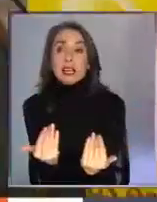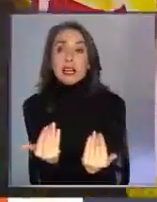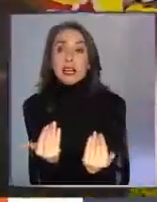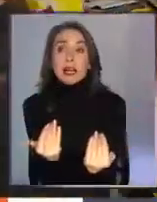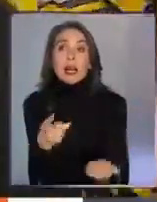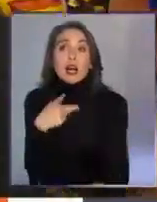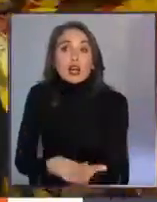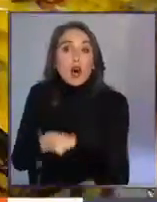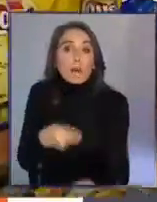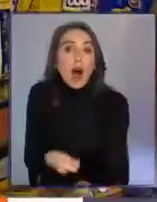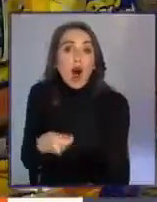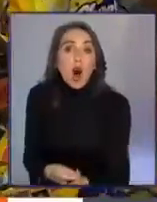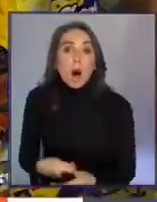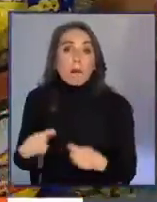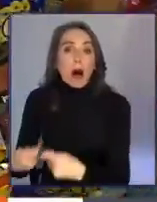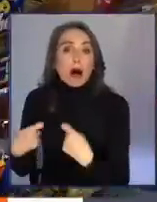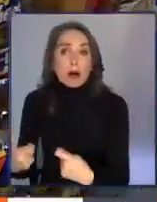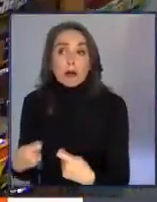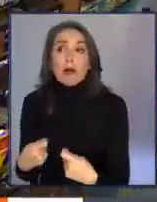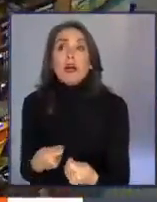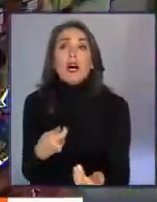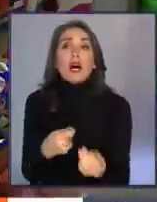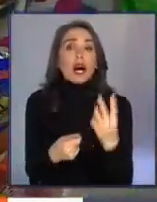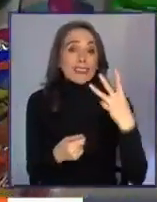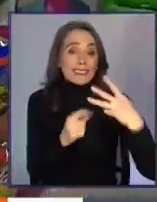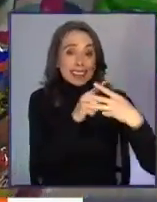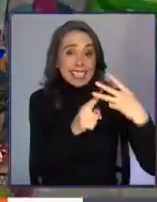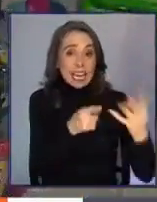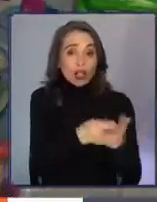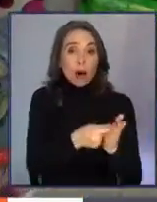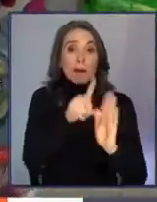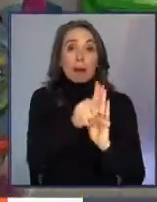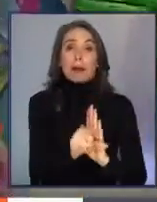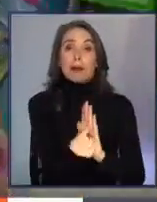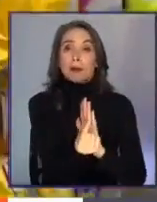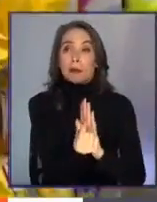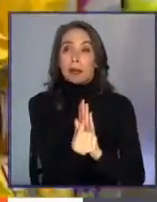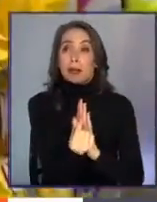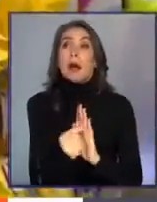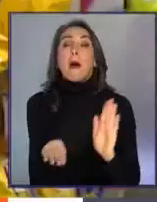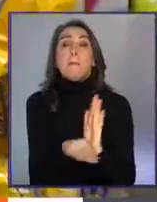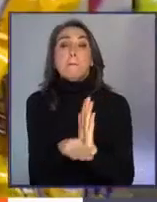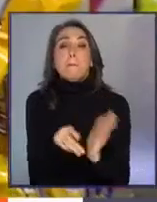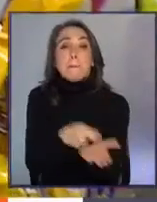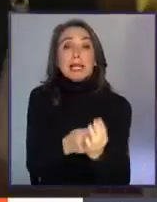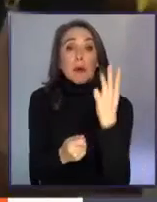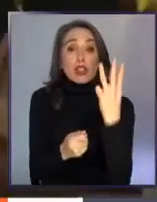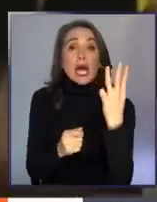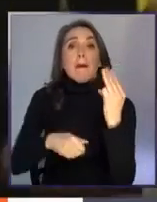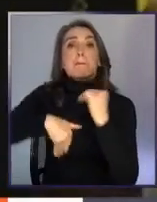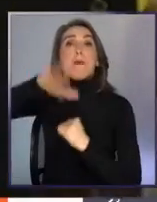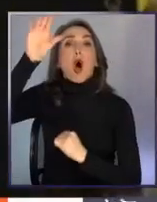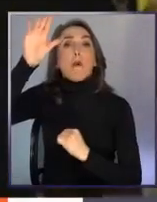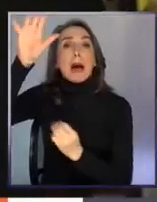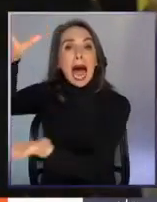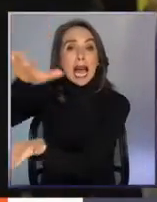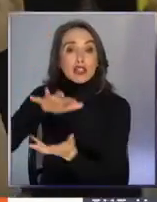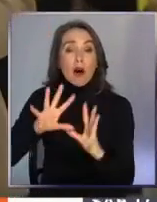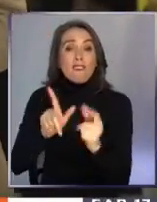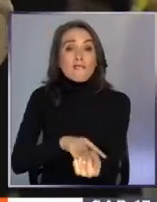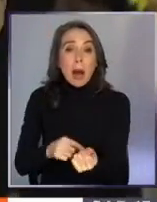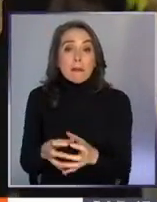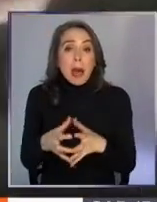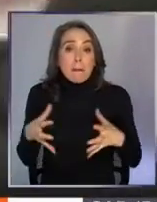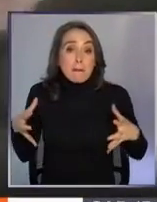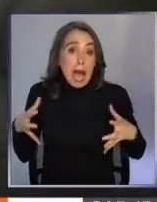estar comprando y si uno compra de a 3 es mejor. Mínimo 3. Porque cada día las familias se agrandan y mientras se